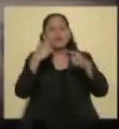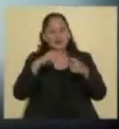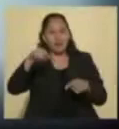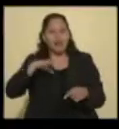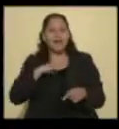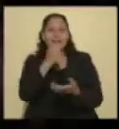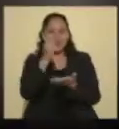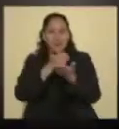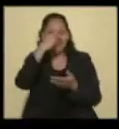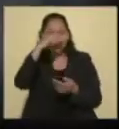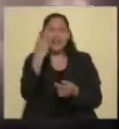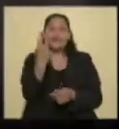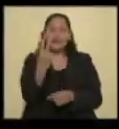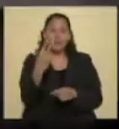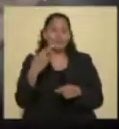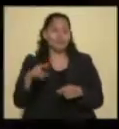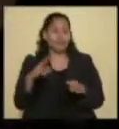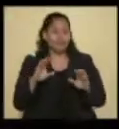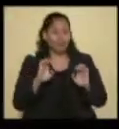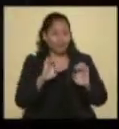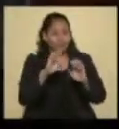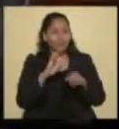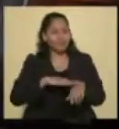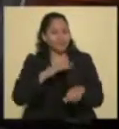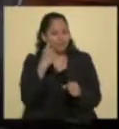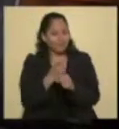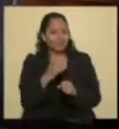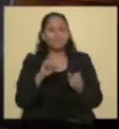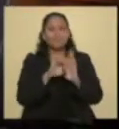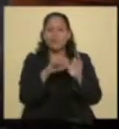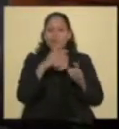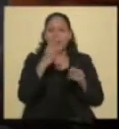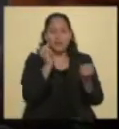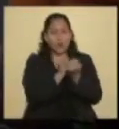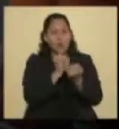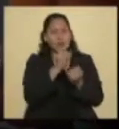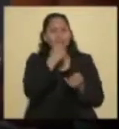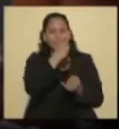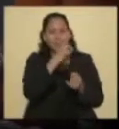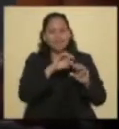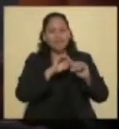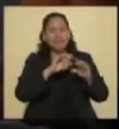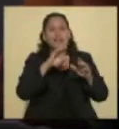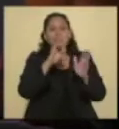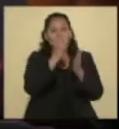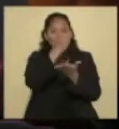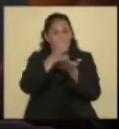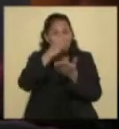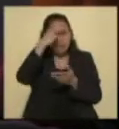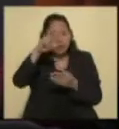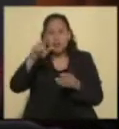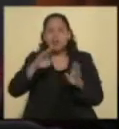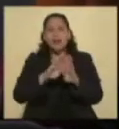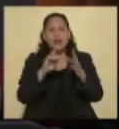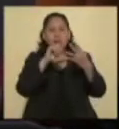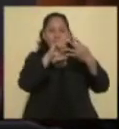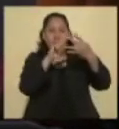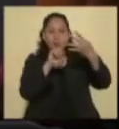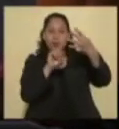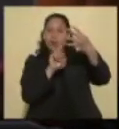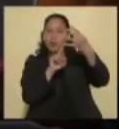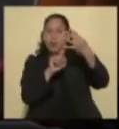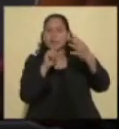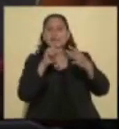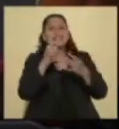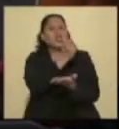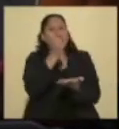de México. También acaba de reconocer que en un estudio la Ciudad de México es ya de las cuatro grandes